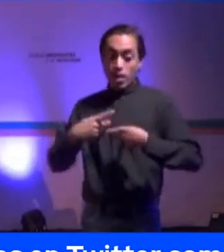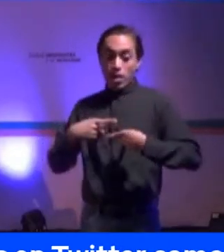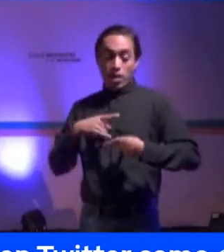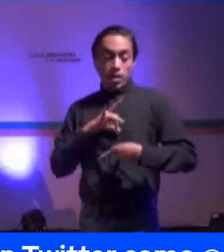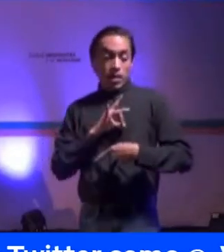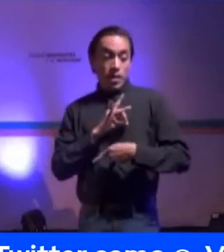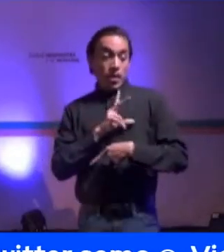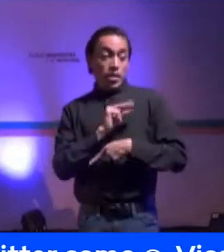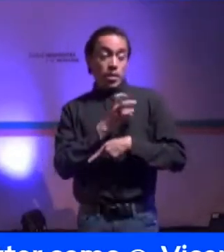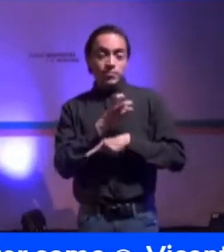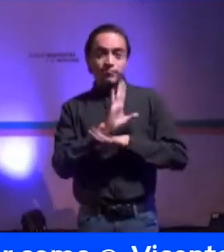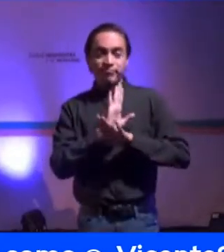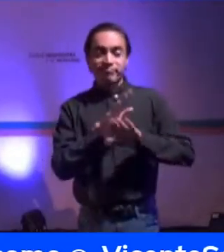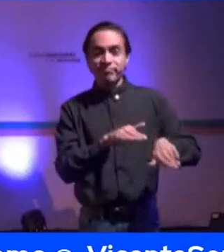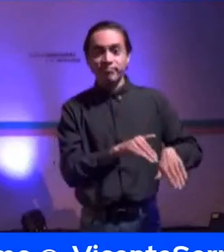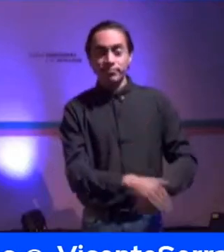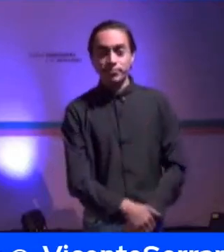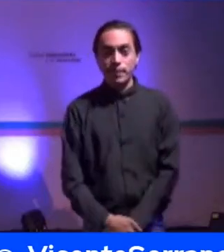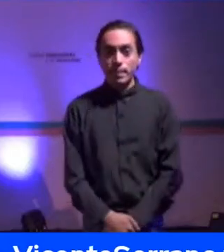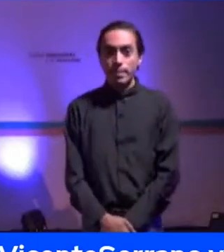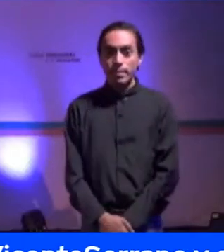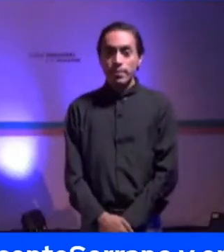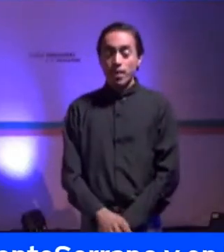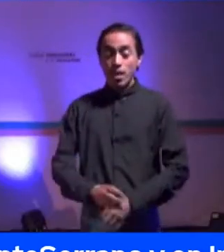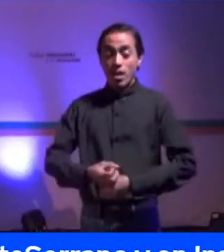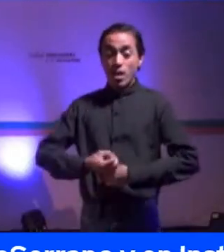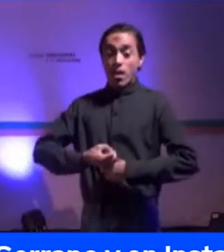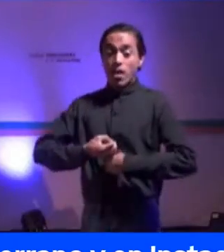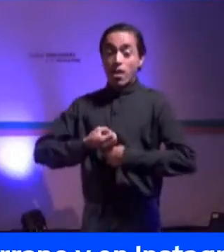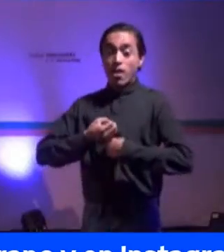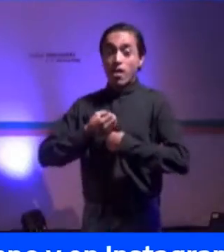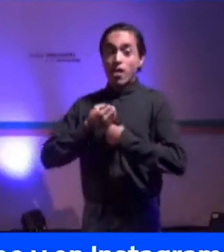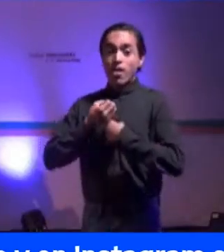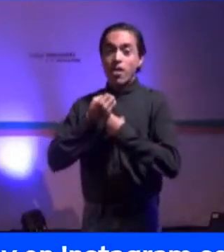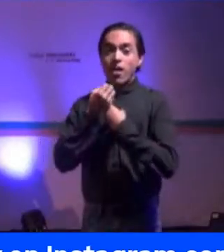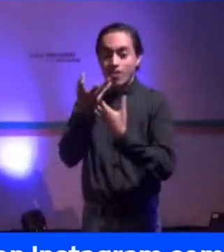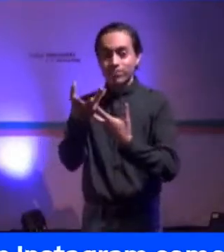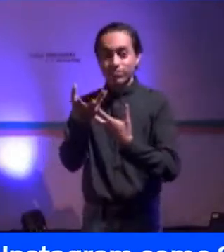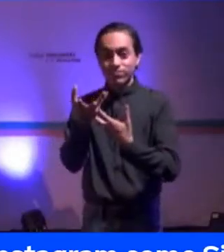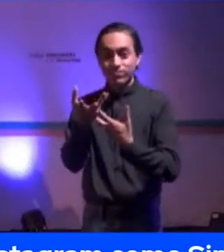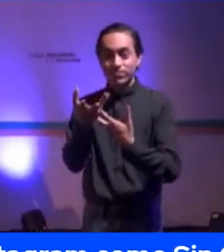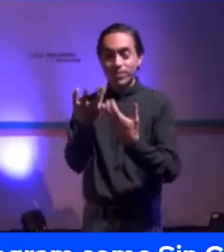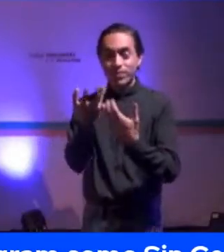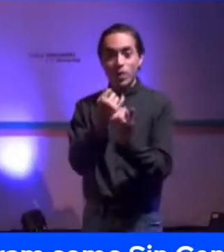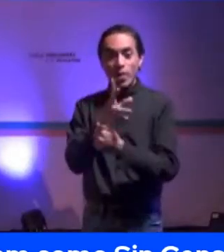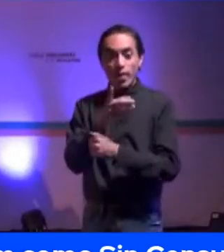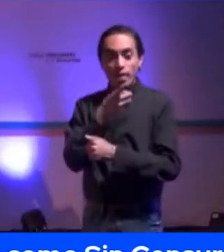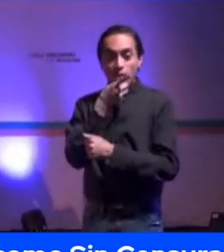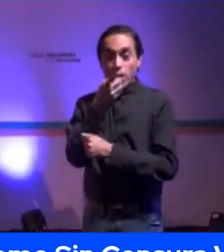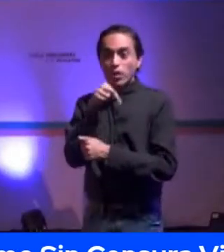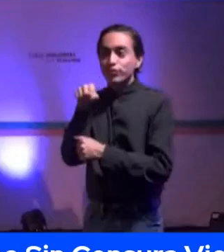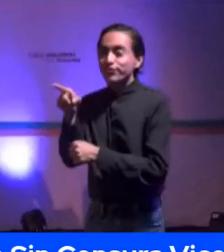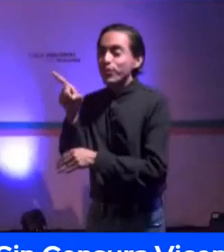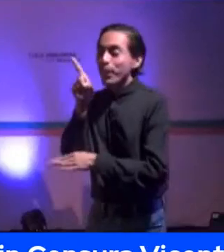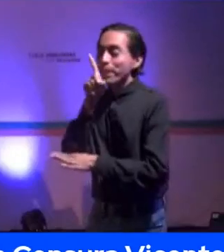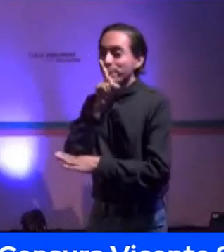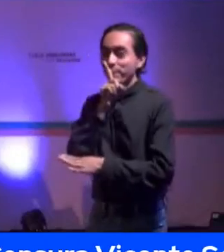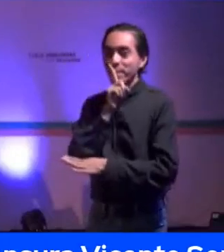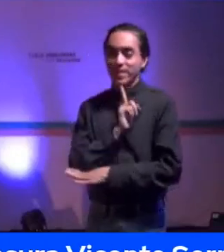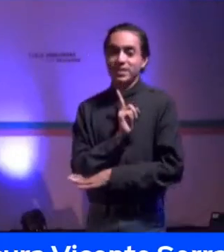ustedes a expresarse y a decir mientes.